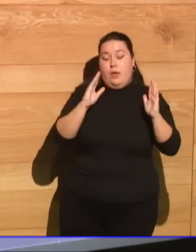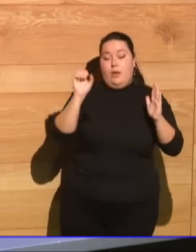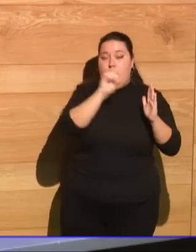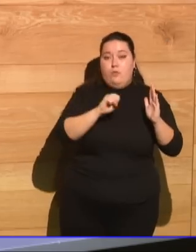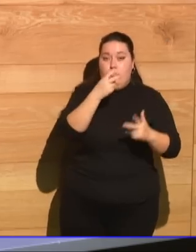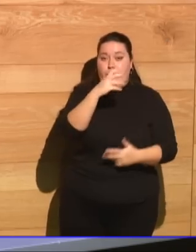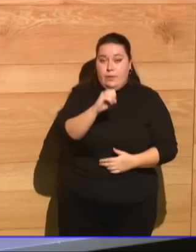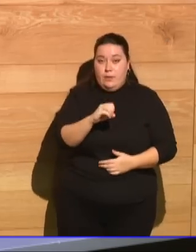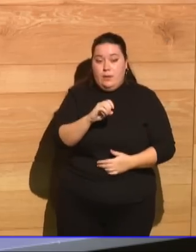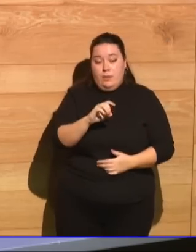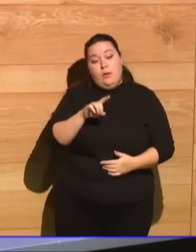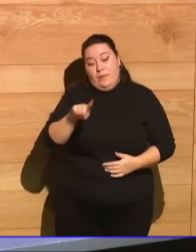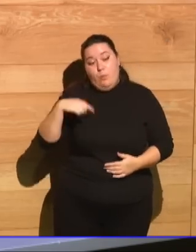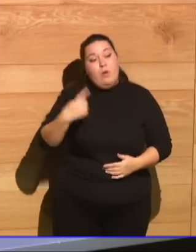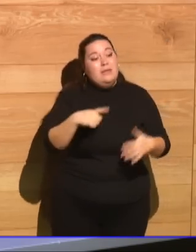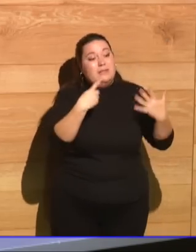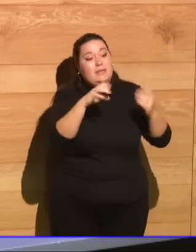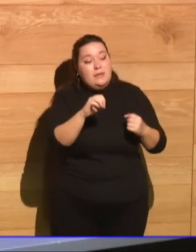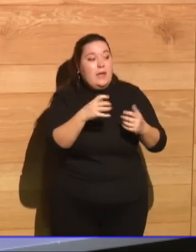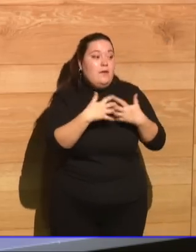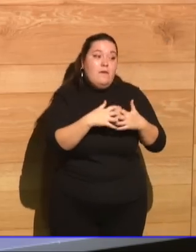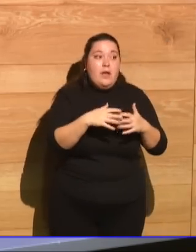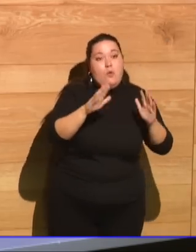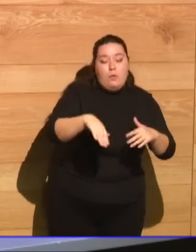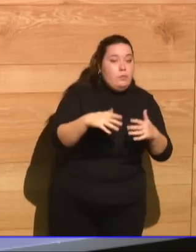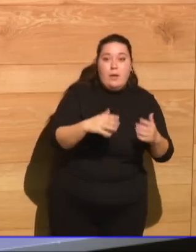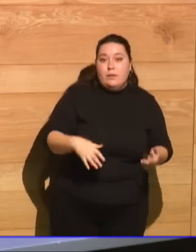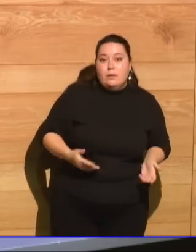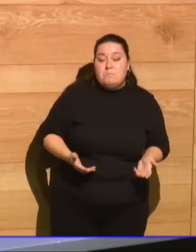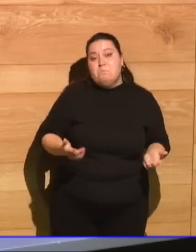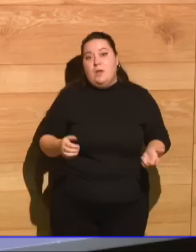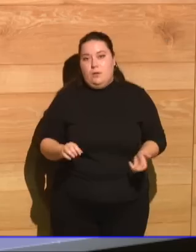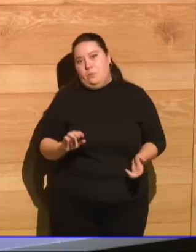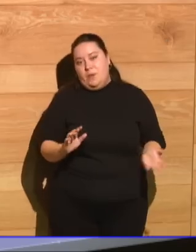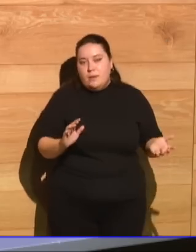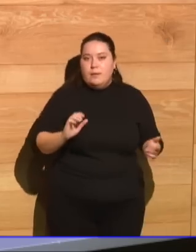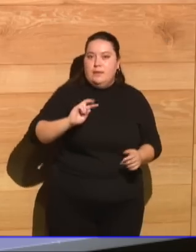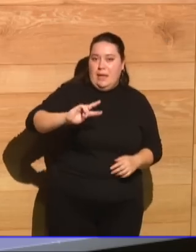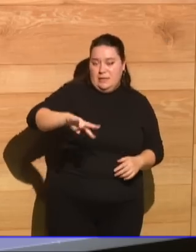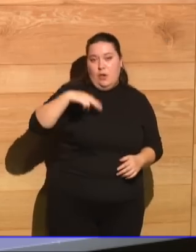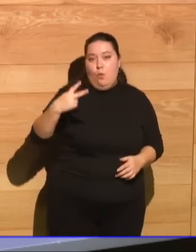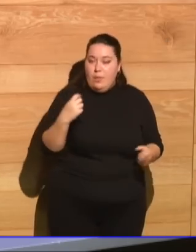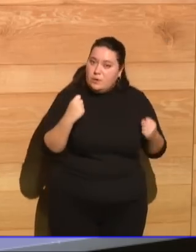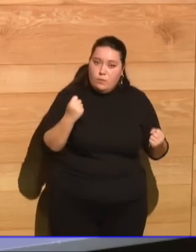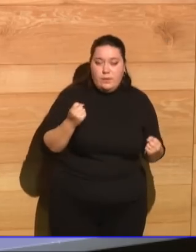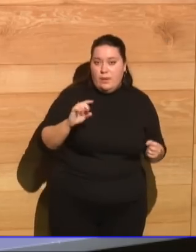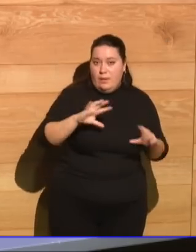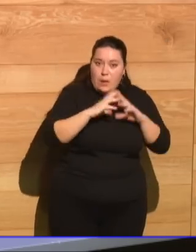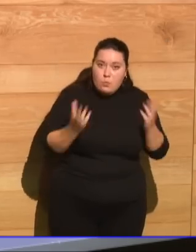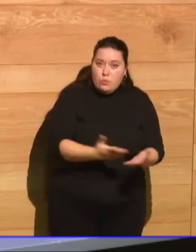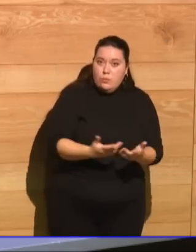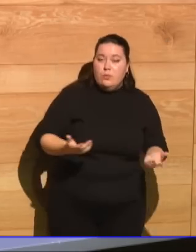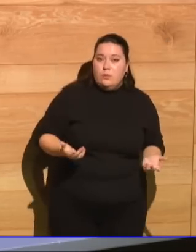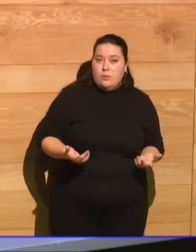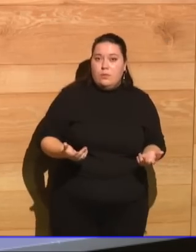No puede ser que 60 años después vuelva a no existir una industria que es la segunda más fuerte del mundo. Se refiere a otras cosas, en un